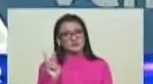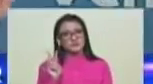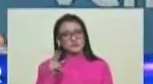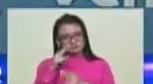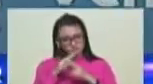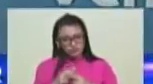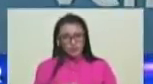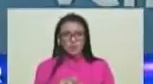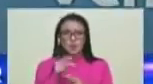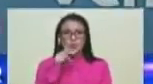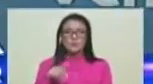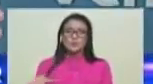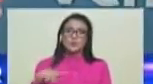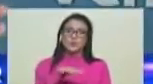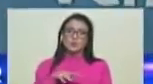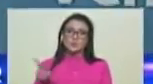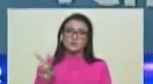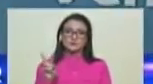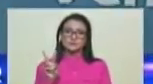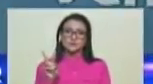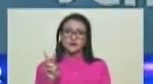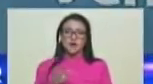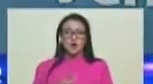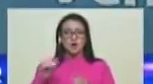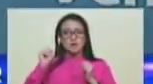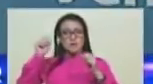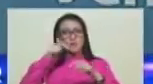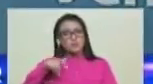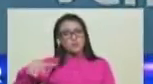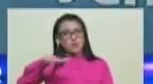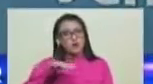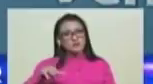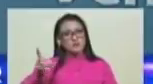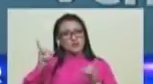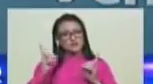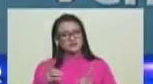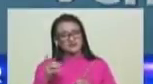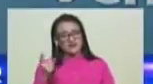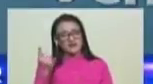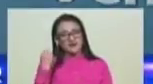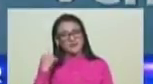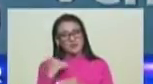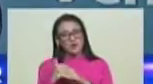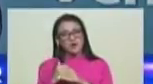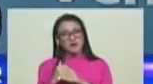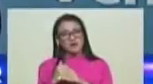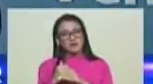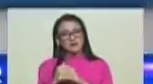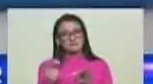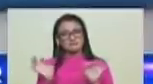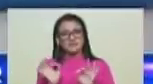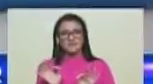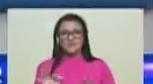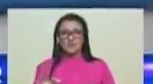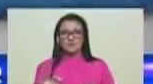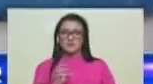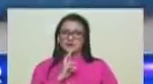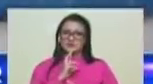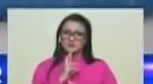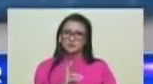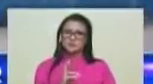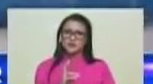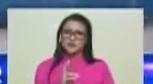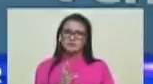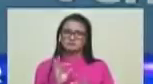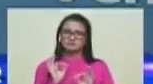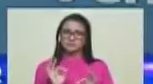homenaje, honor al pueblo de Venezuela. Gloria al bravo pueblo que decidió como decidió ayer, además de una forma contundente, unos resultados